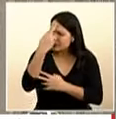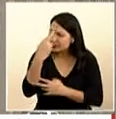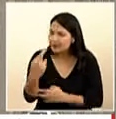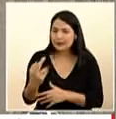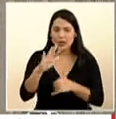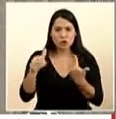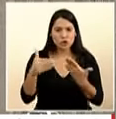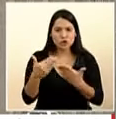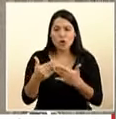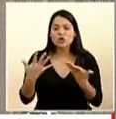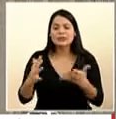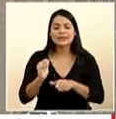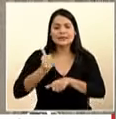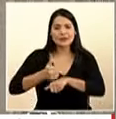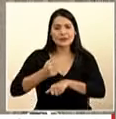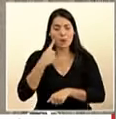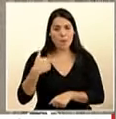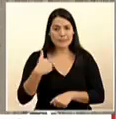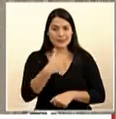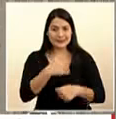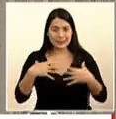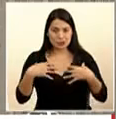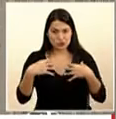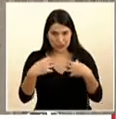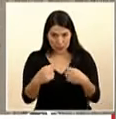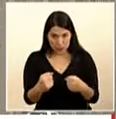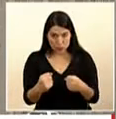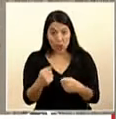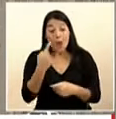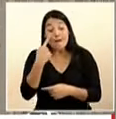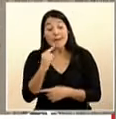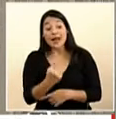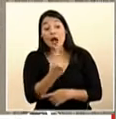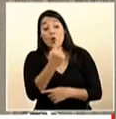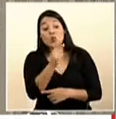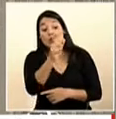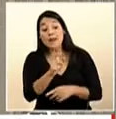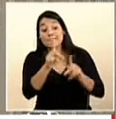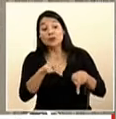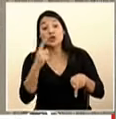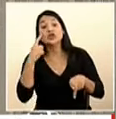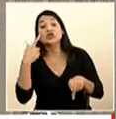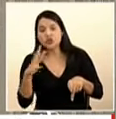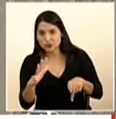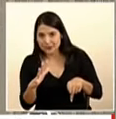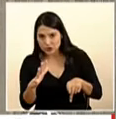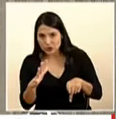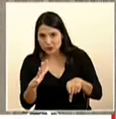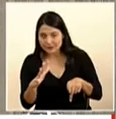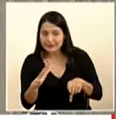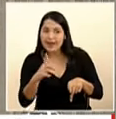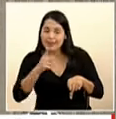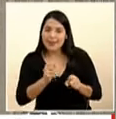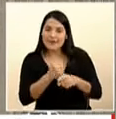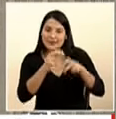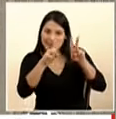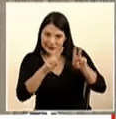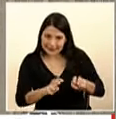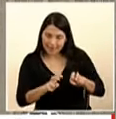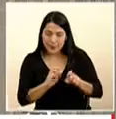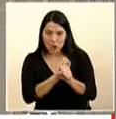para lo que es un caso sospechoso que debe ser analizado con una prueba de diagnóstico para kobe 19